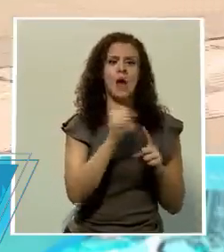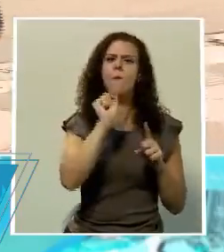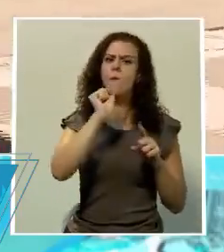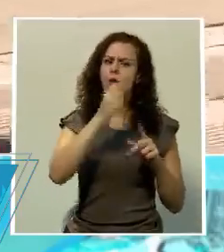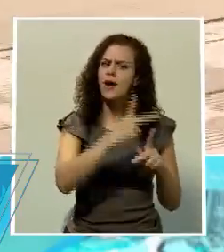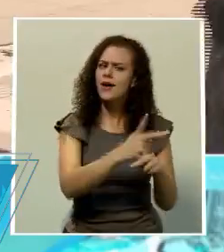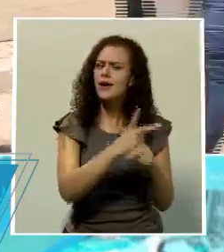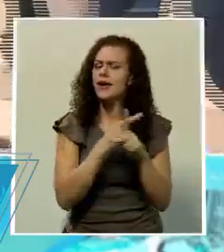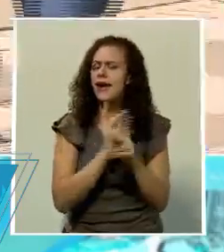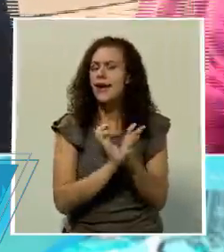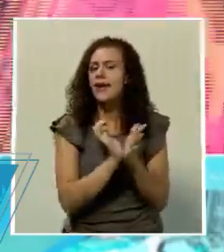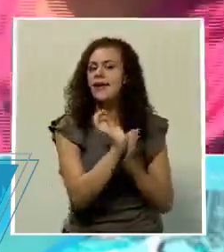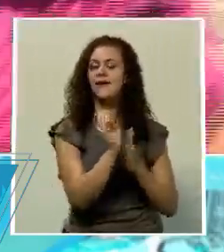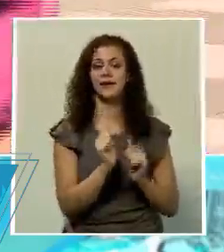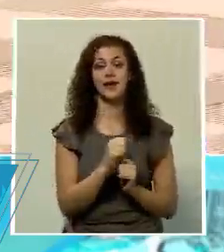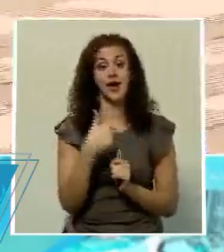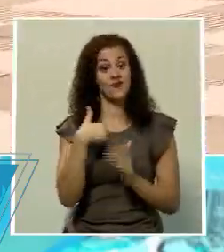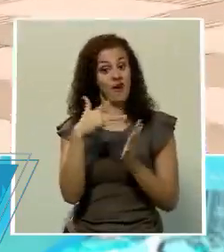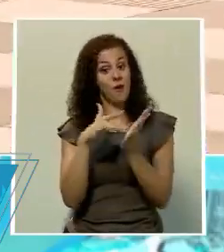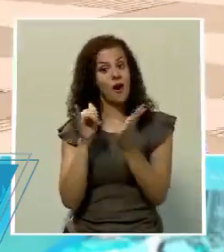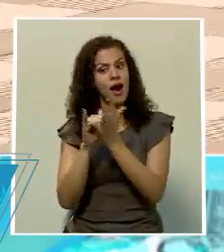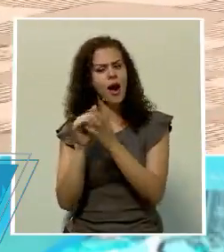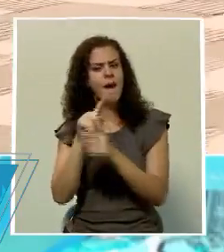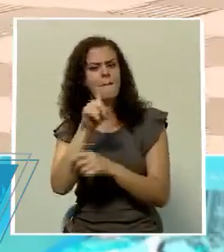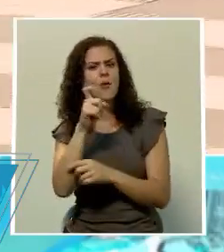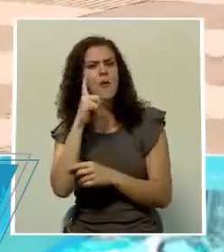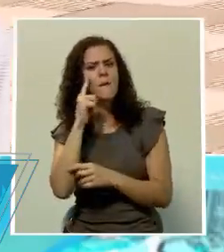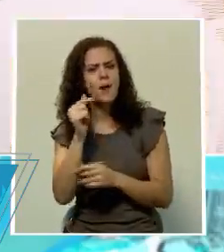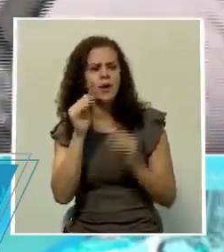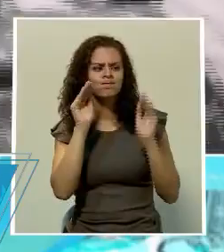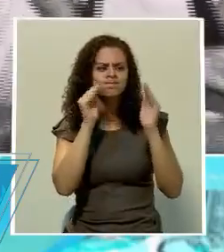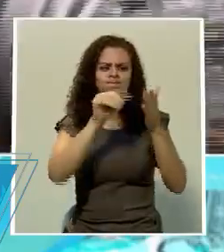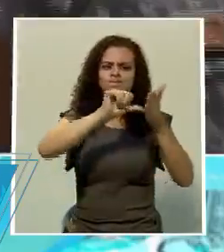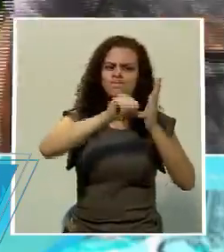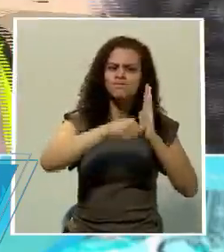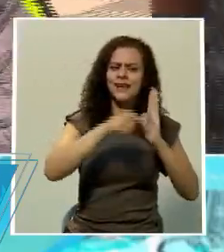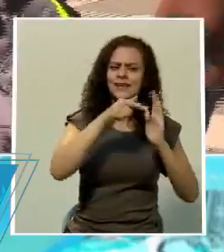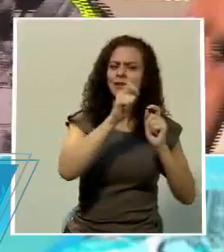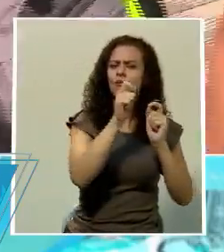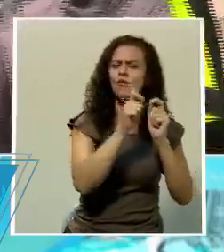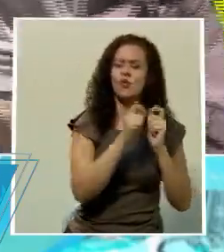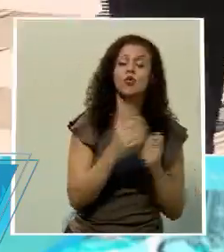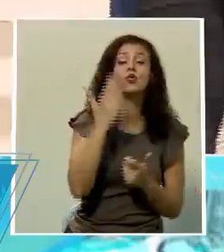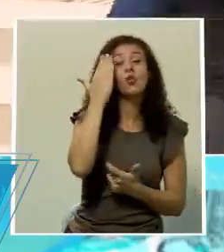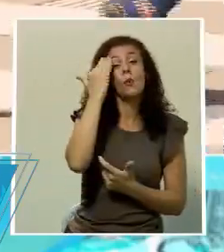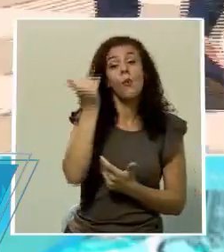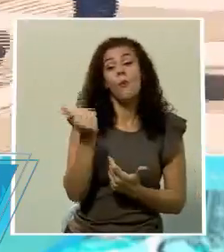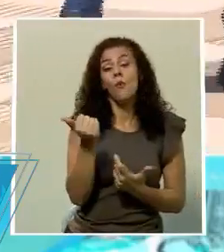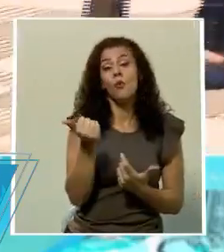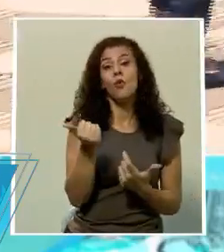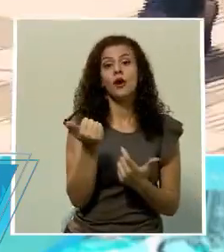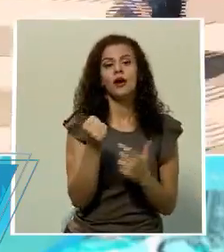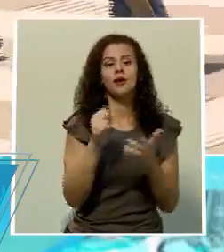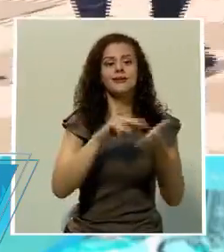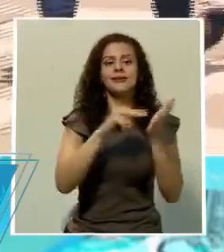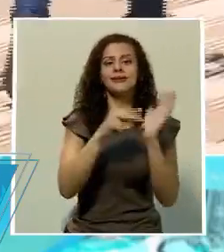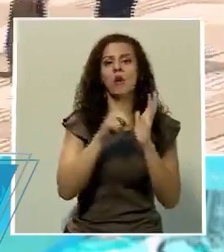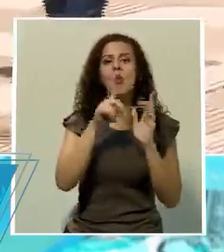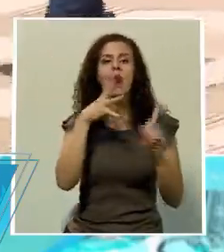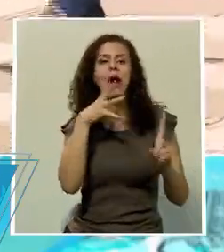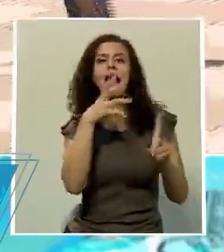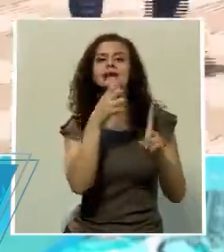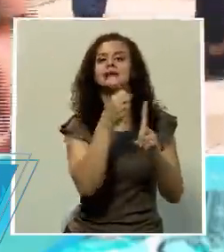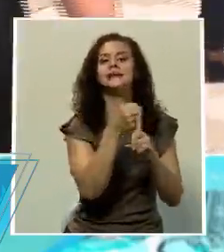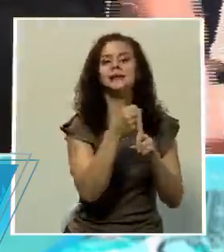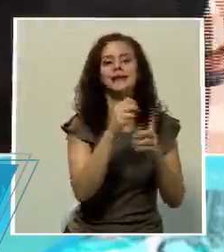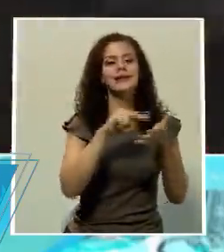prevenibles. Aprovecho esa pregunta justamente para enfatizar el punto. porque por definición un accidente